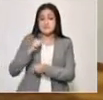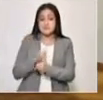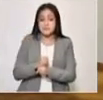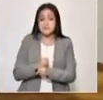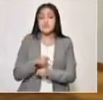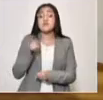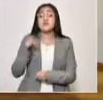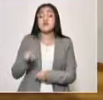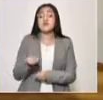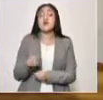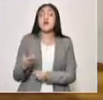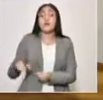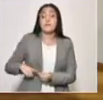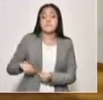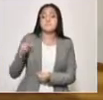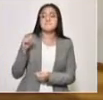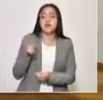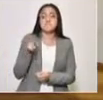gobiernos panistas.